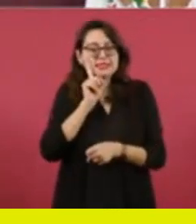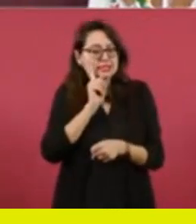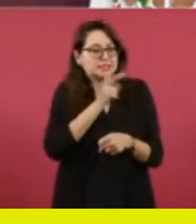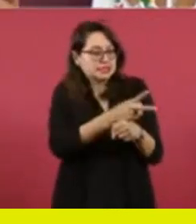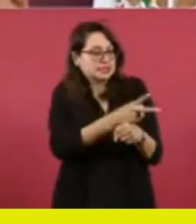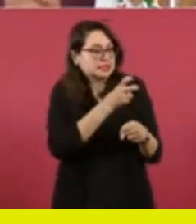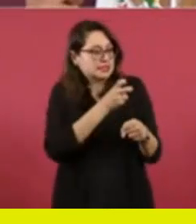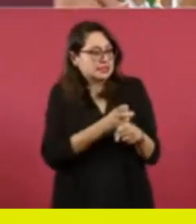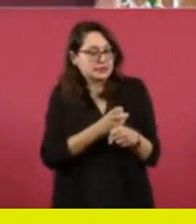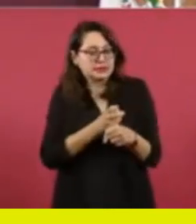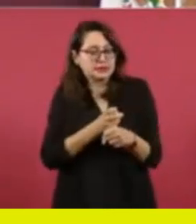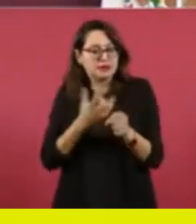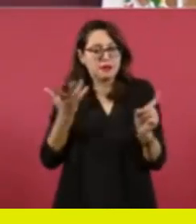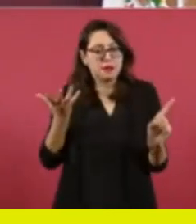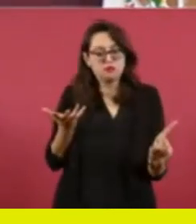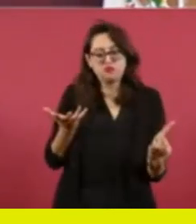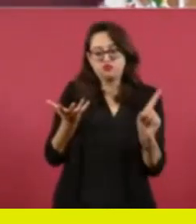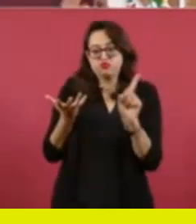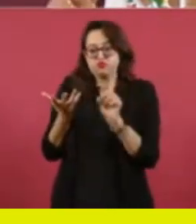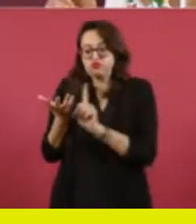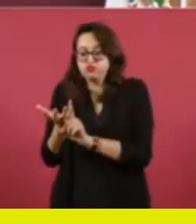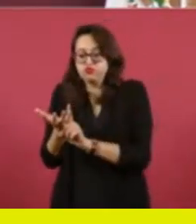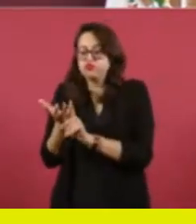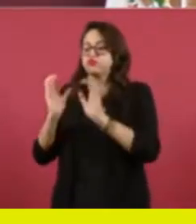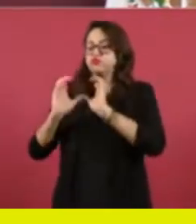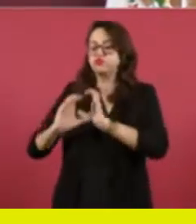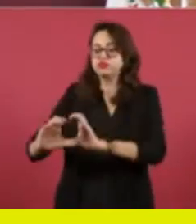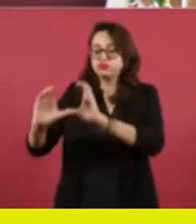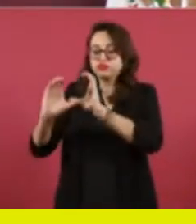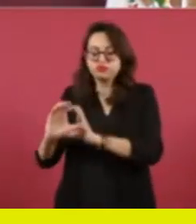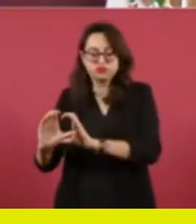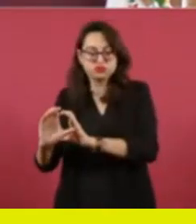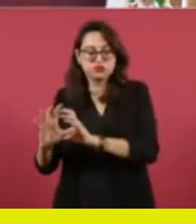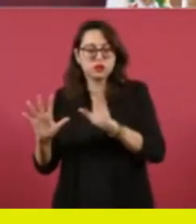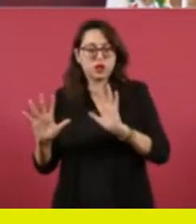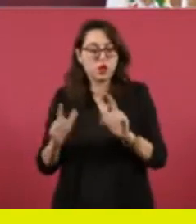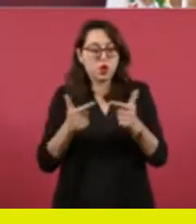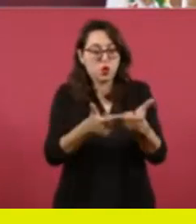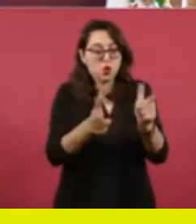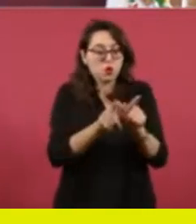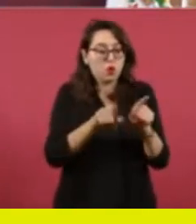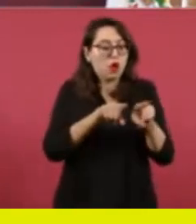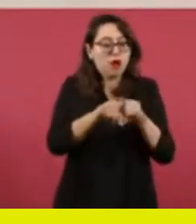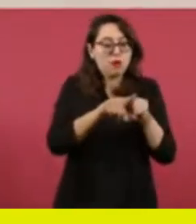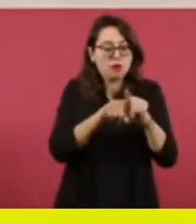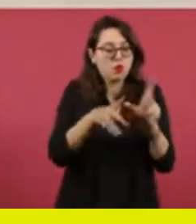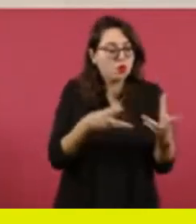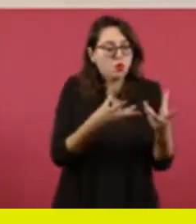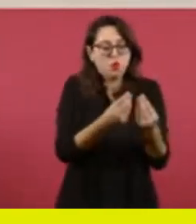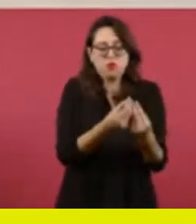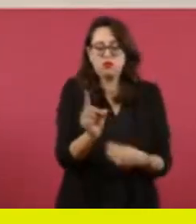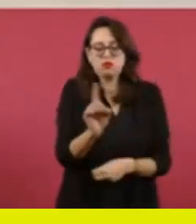el grupo de sus hermanos con el que está la polémica, pero de todas maneras